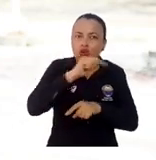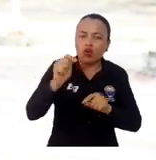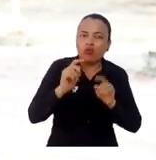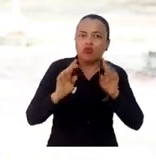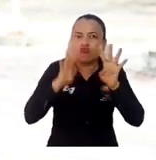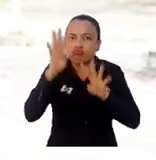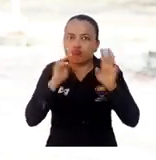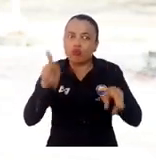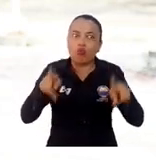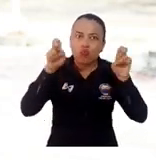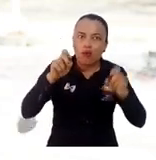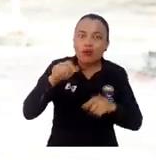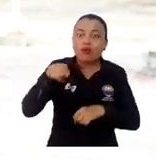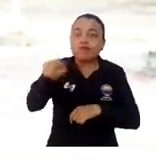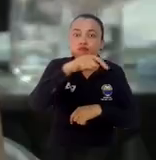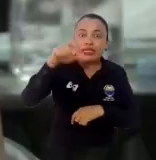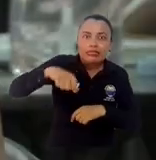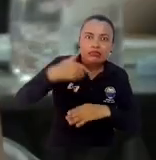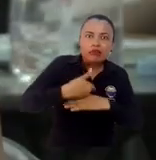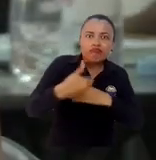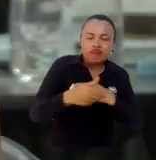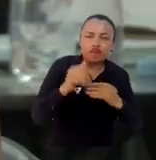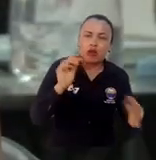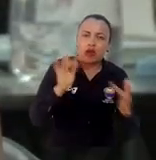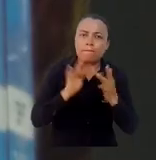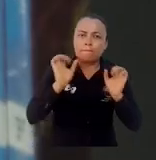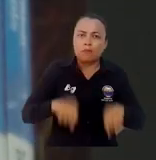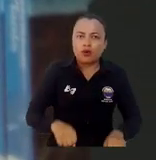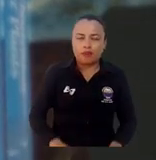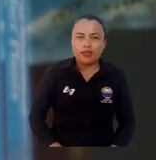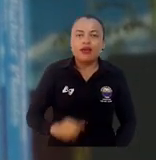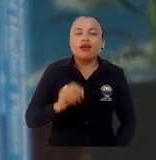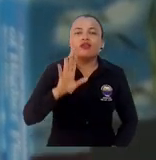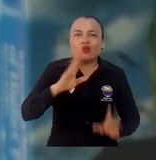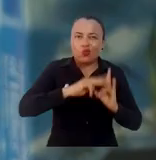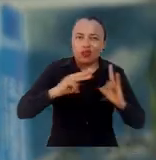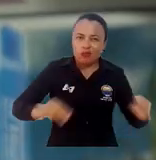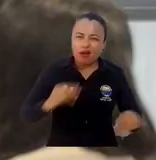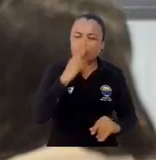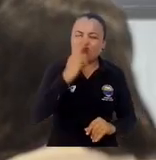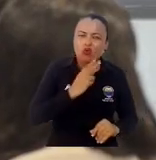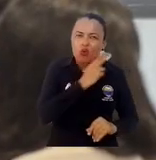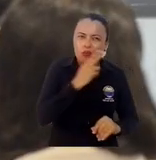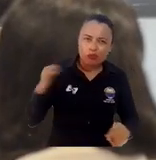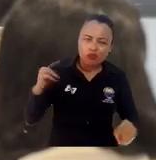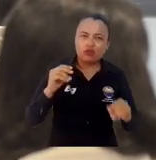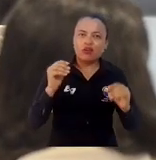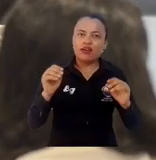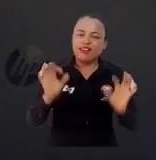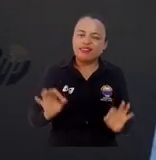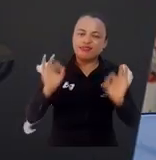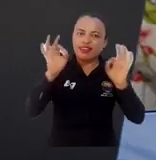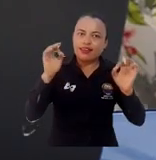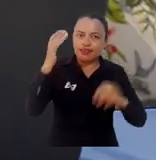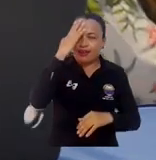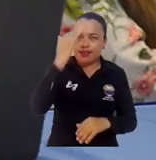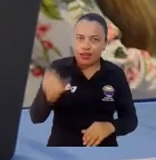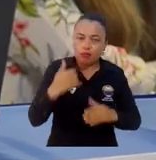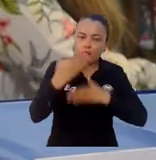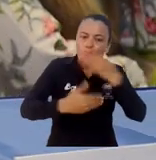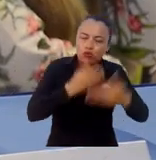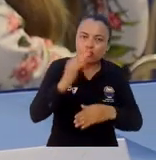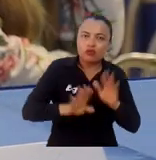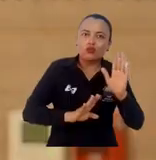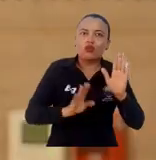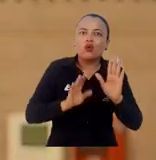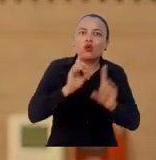de información de nuestros usuarios. Unimagdalena reafirma su compromiso con la excelencia académica y el progreso cultural al liderar